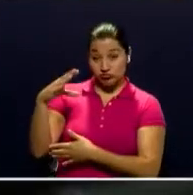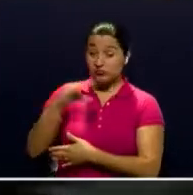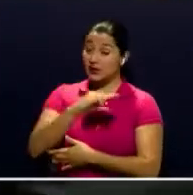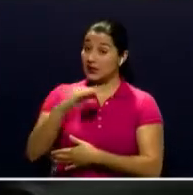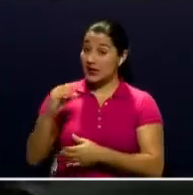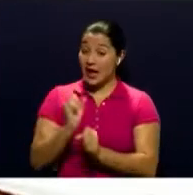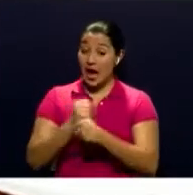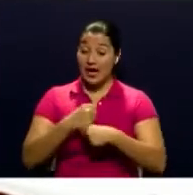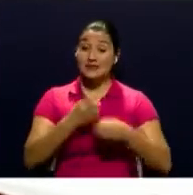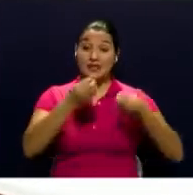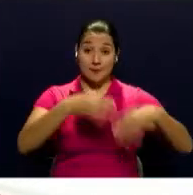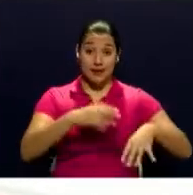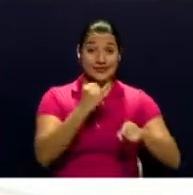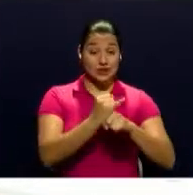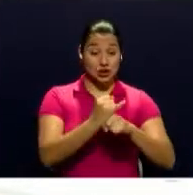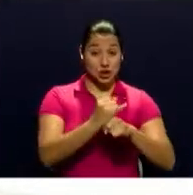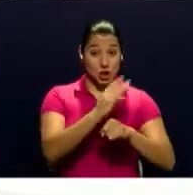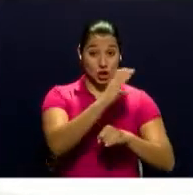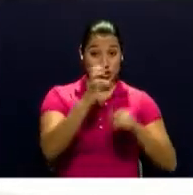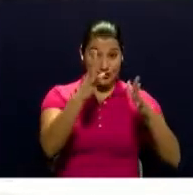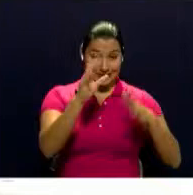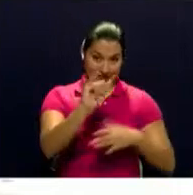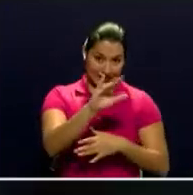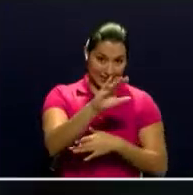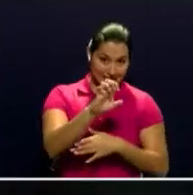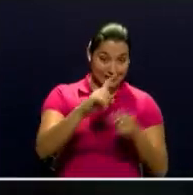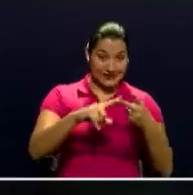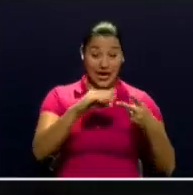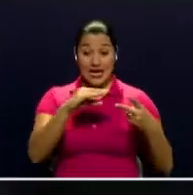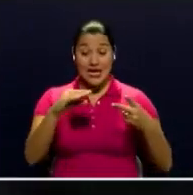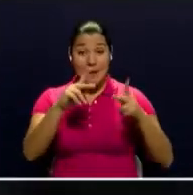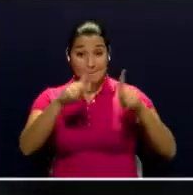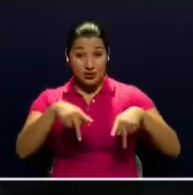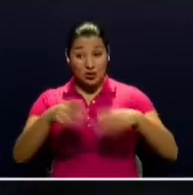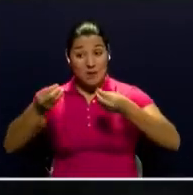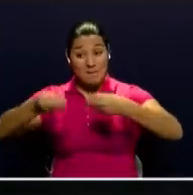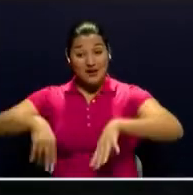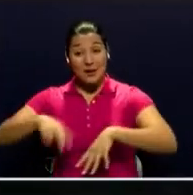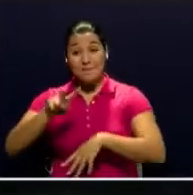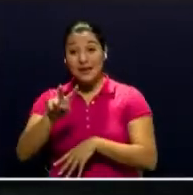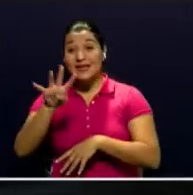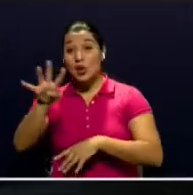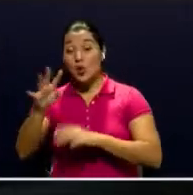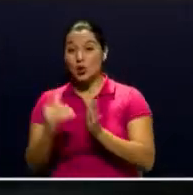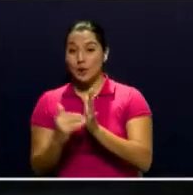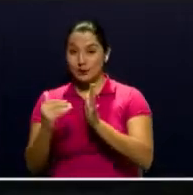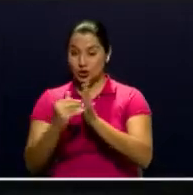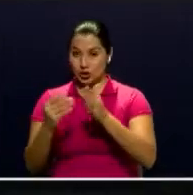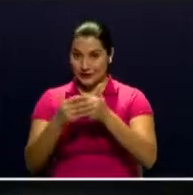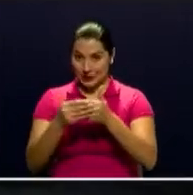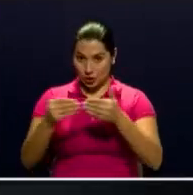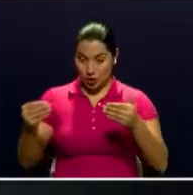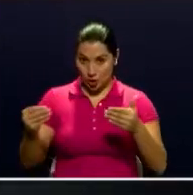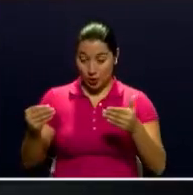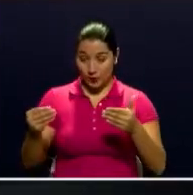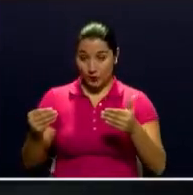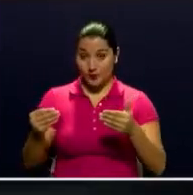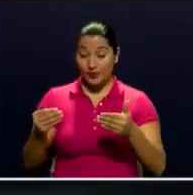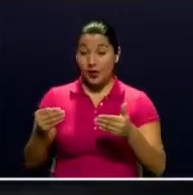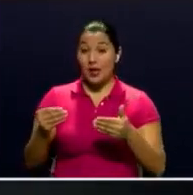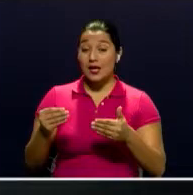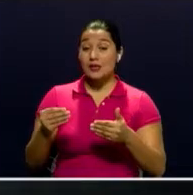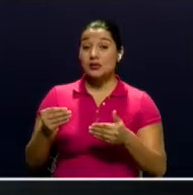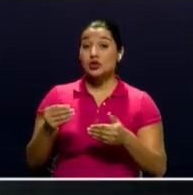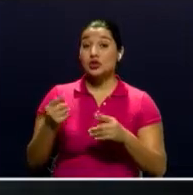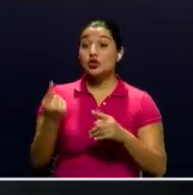al Instituto Costarricense de Electricidad y a los usuarios por más de 24 millones de dólares, esto tan